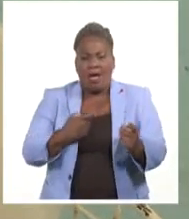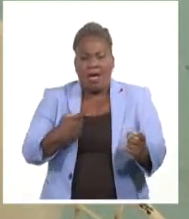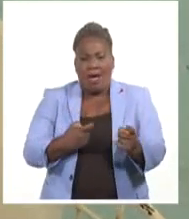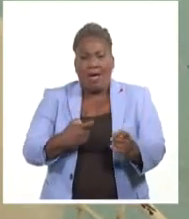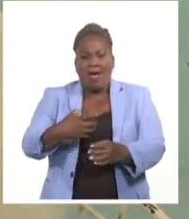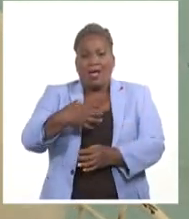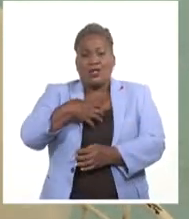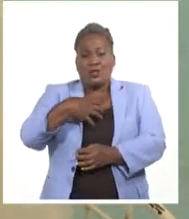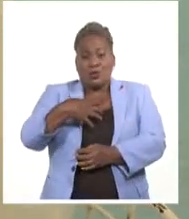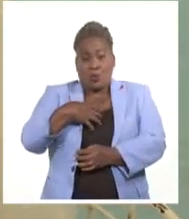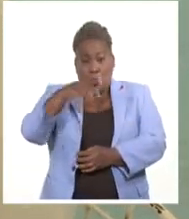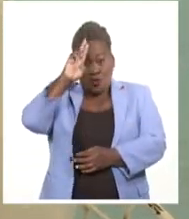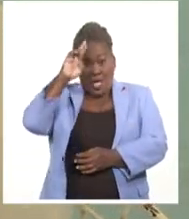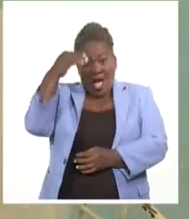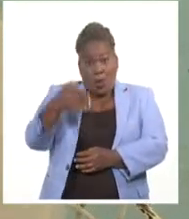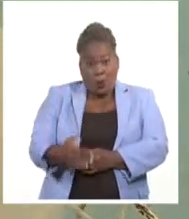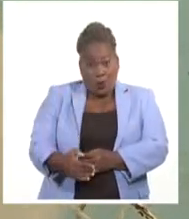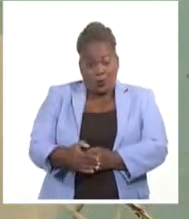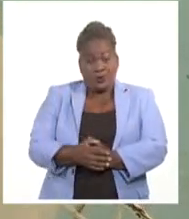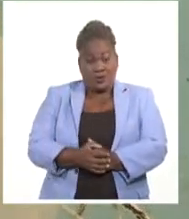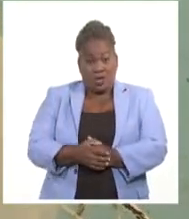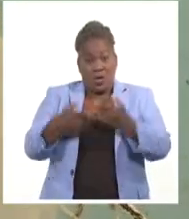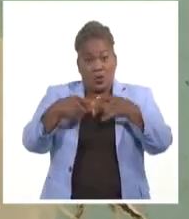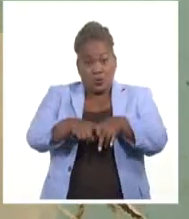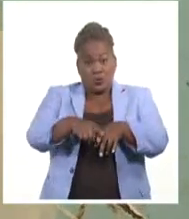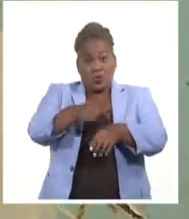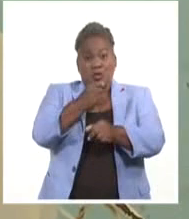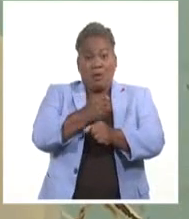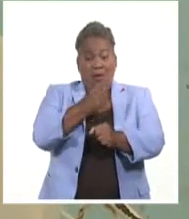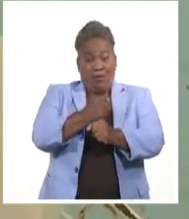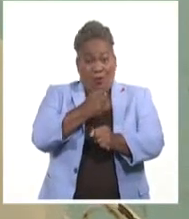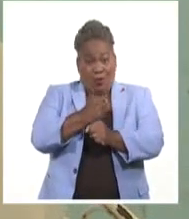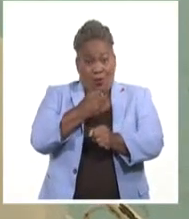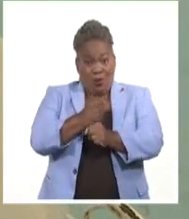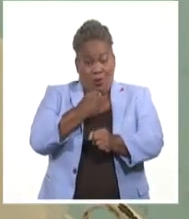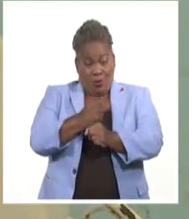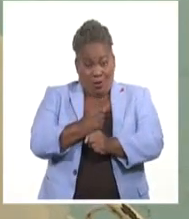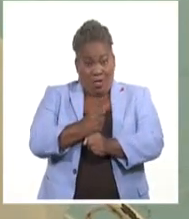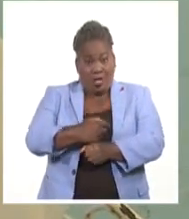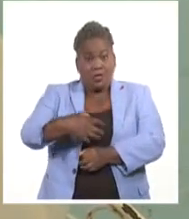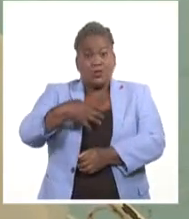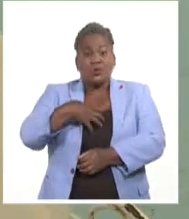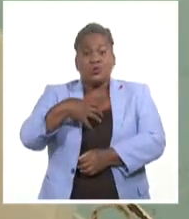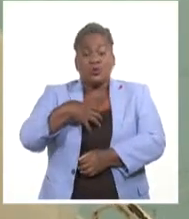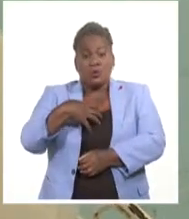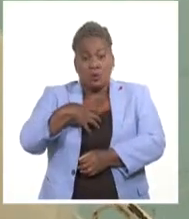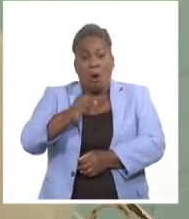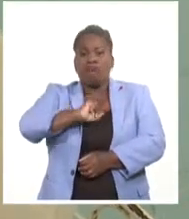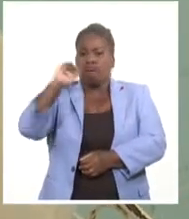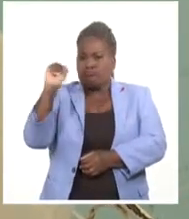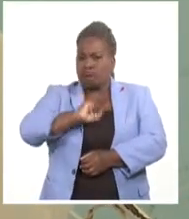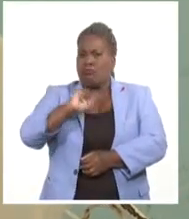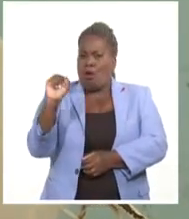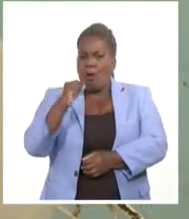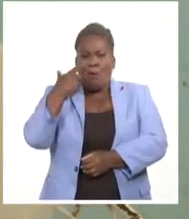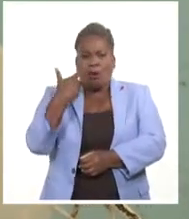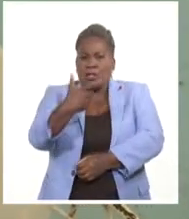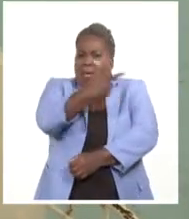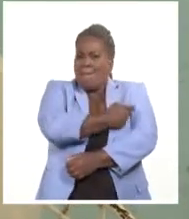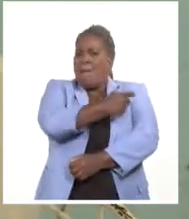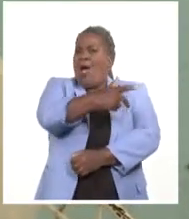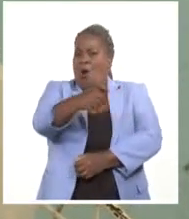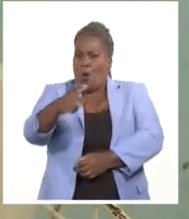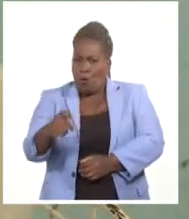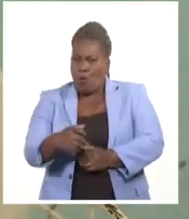lo que es el sistema de salud y junto a sus trabajadores, lo tuvimos logros tan importantes como que